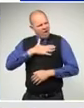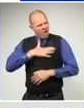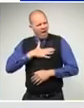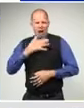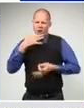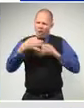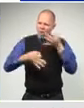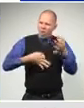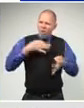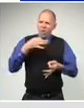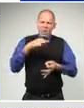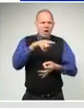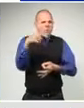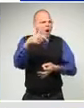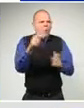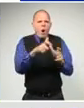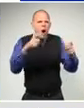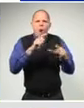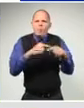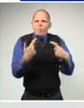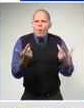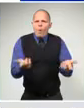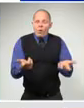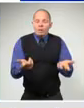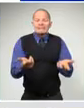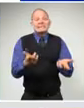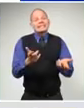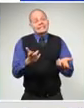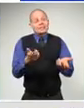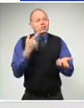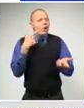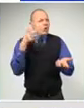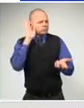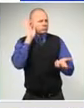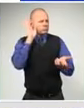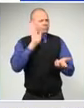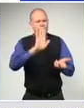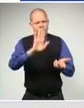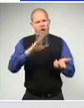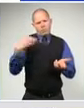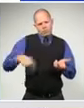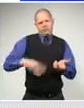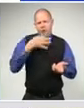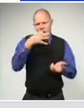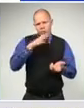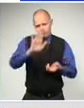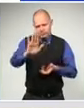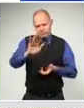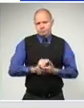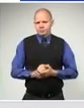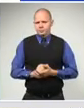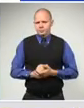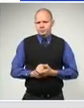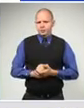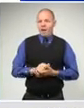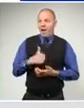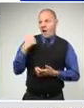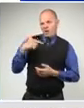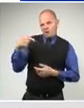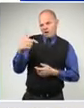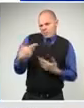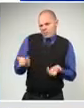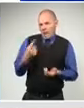se mantienen algunos que creo que debemos esclarecerlo. Primero, ahí se puede ver en el